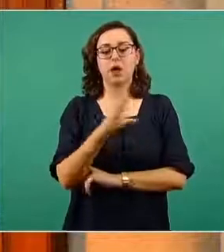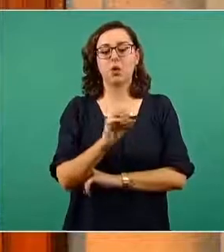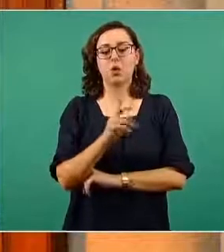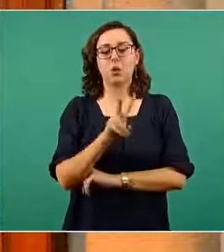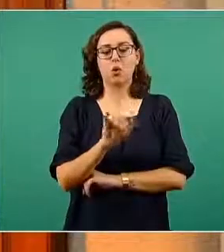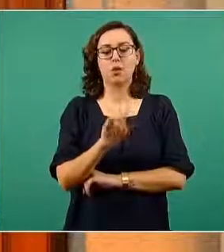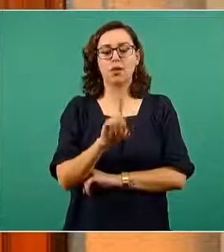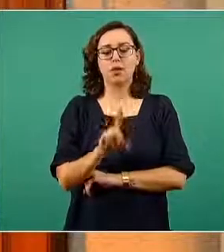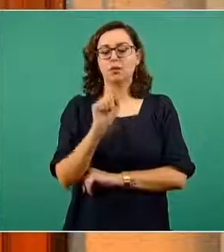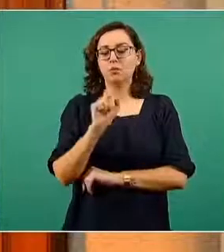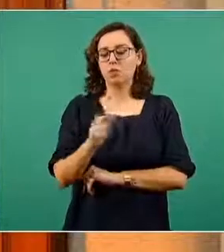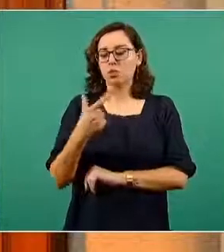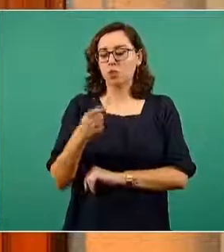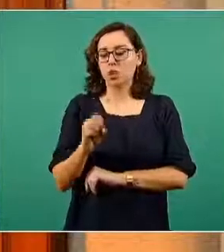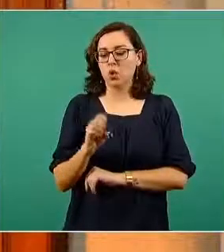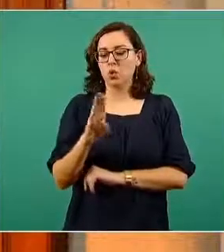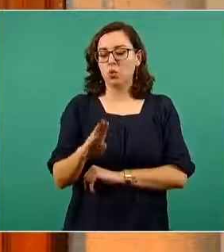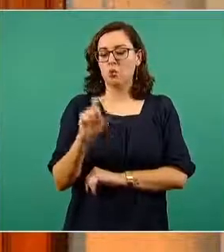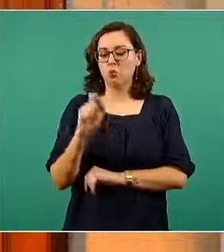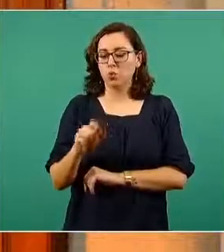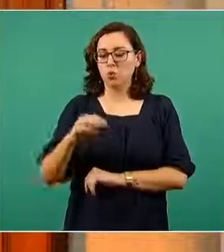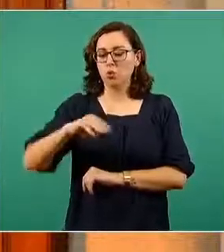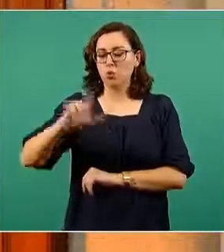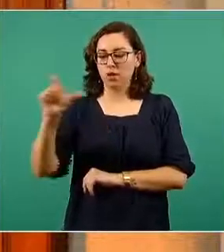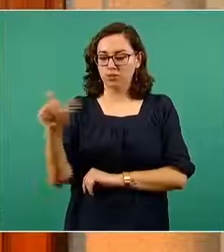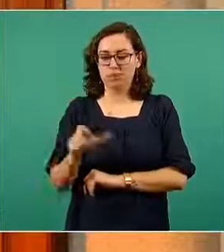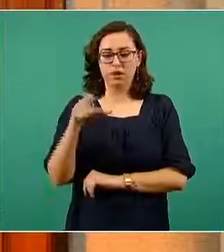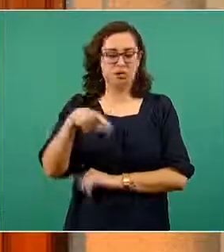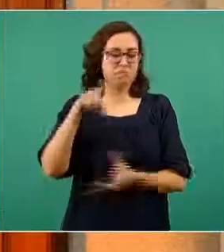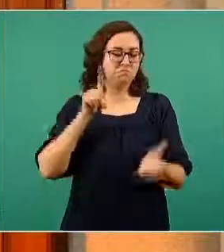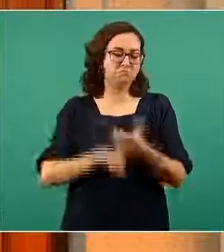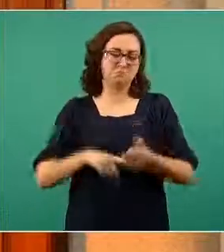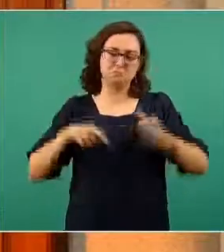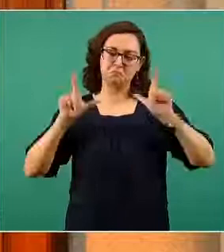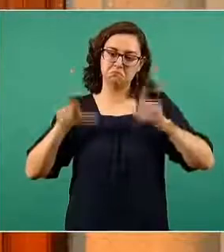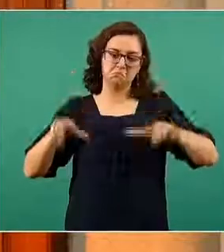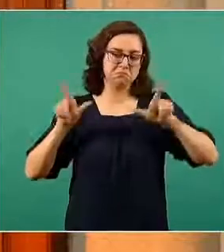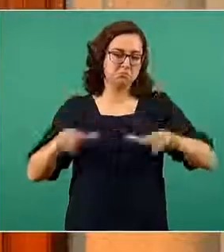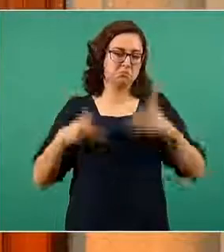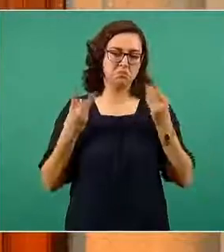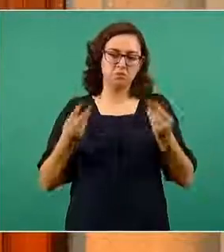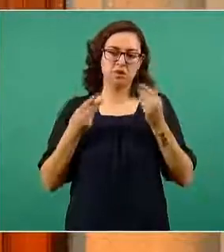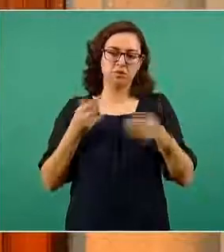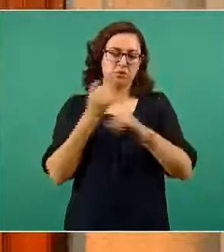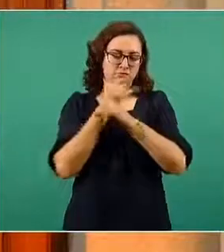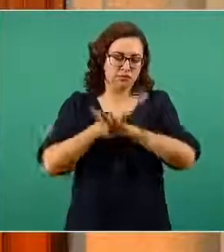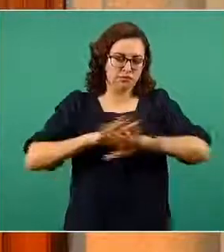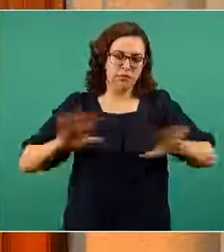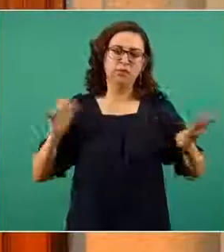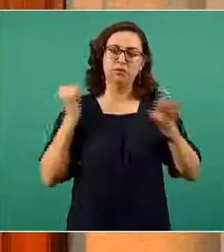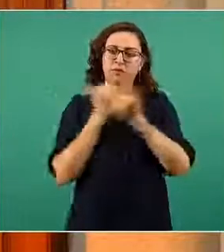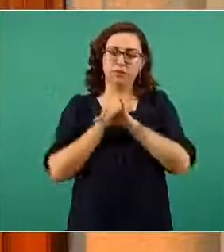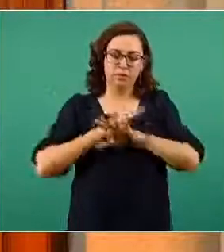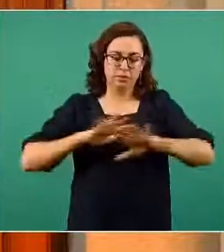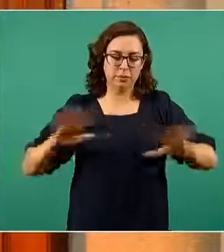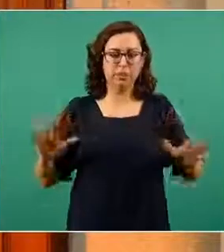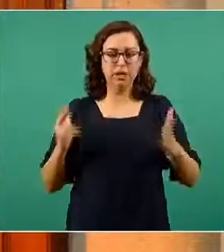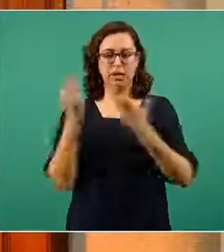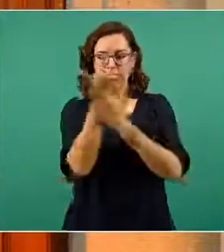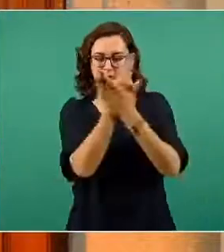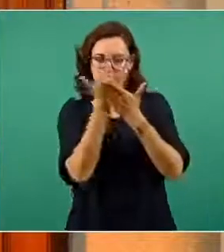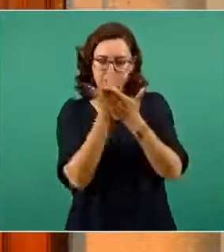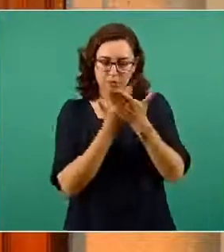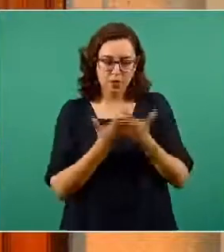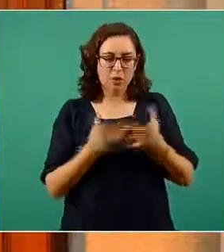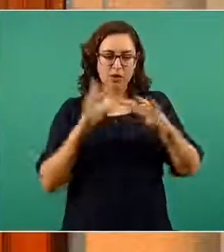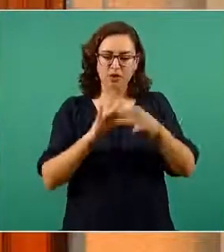vacunacovid.gov.mx. Aquí además obviamente van a poder encontrar material interactivo, material bastante bien ilustrado,